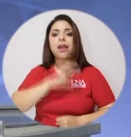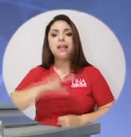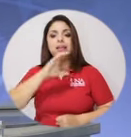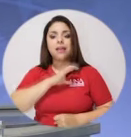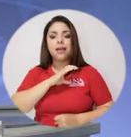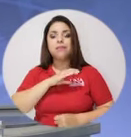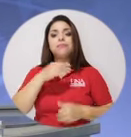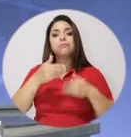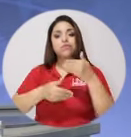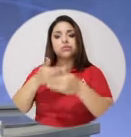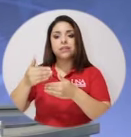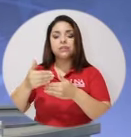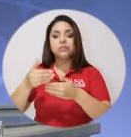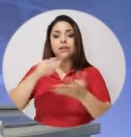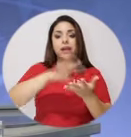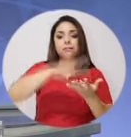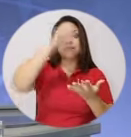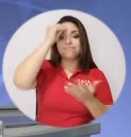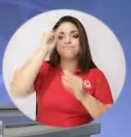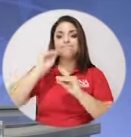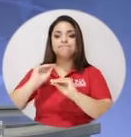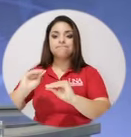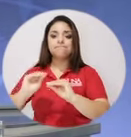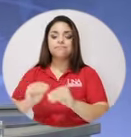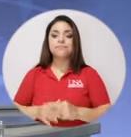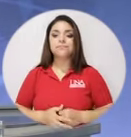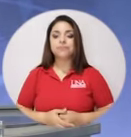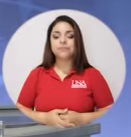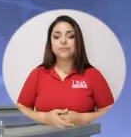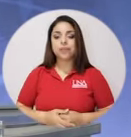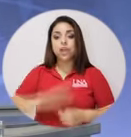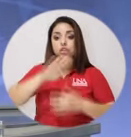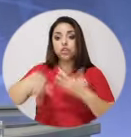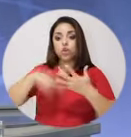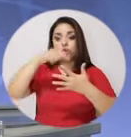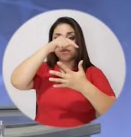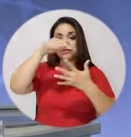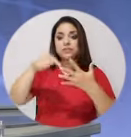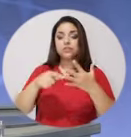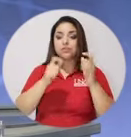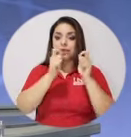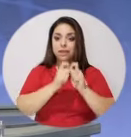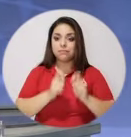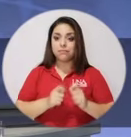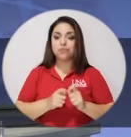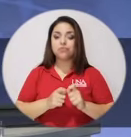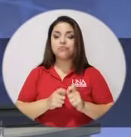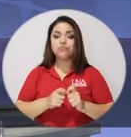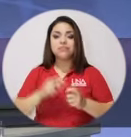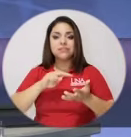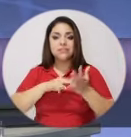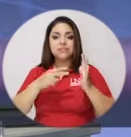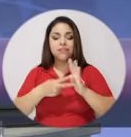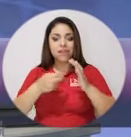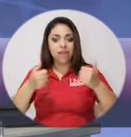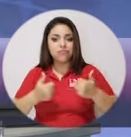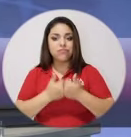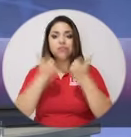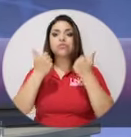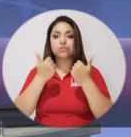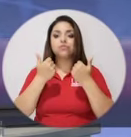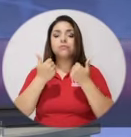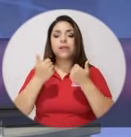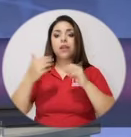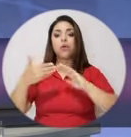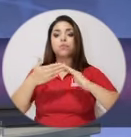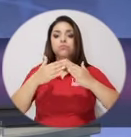calidad en el proceso de enseñanza-aprendizaje. Todos estos aspectos y muchos otros más involucran grandes retos para la sociedad, y las universidades, en especial